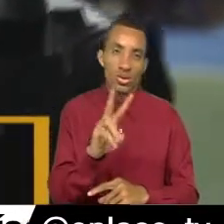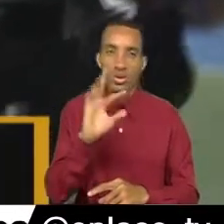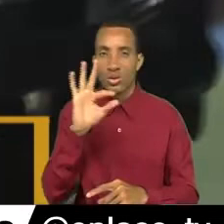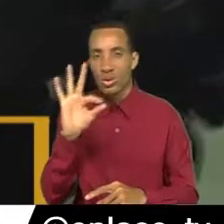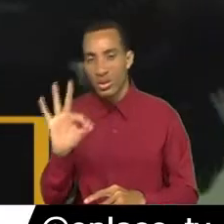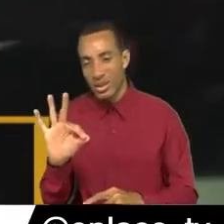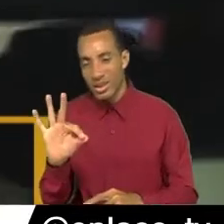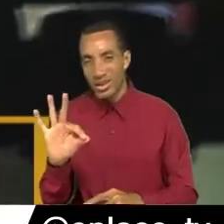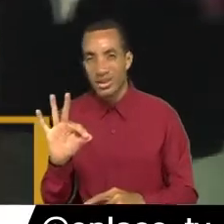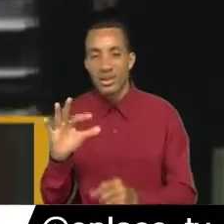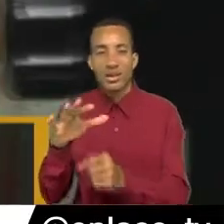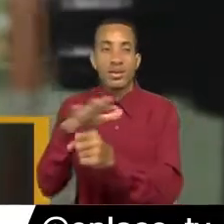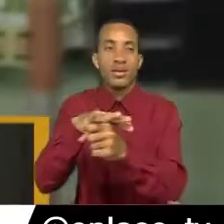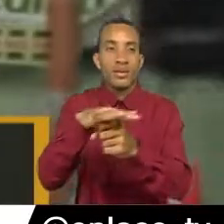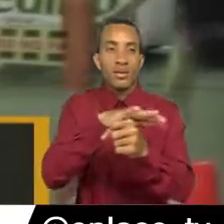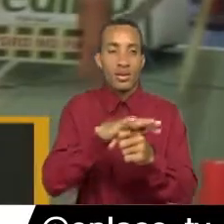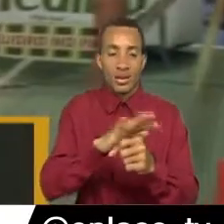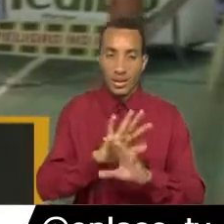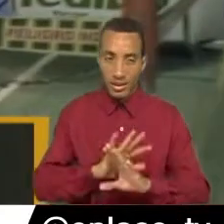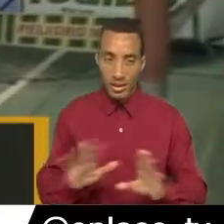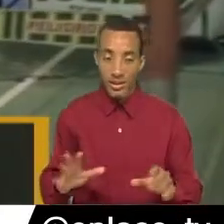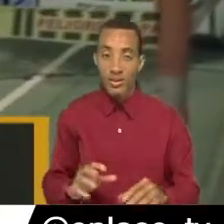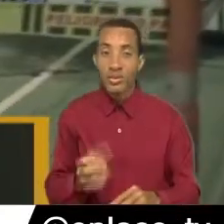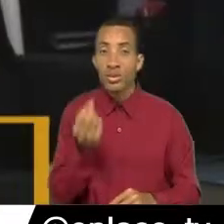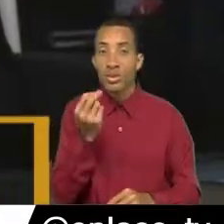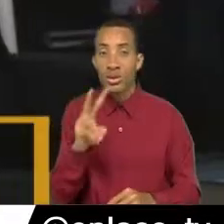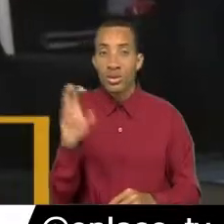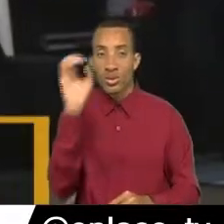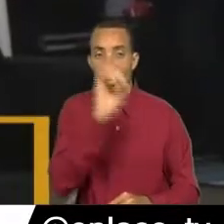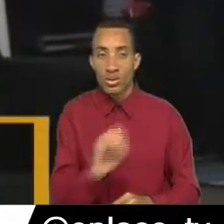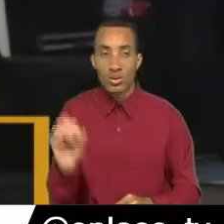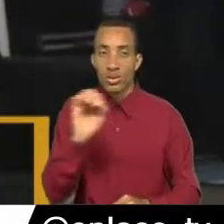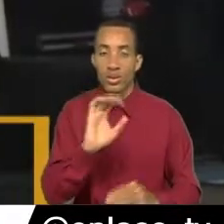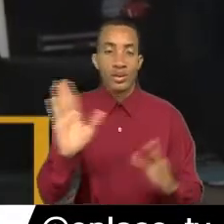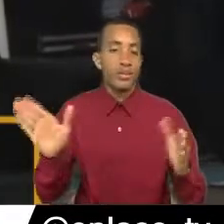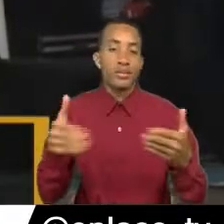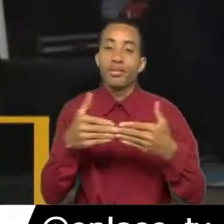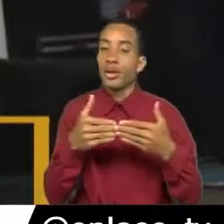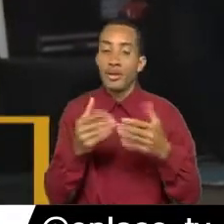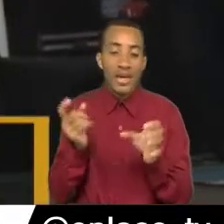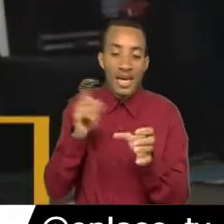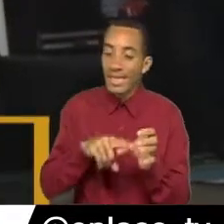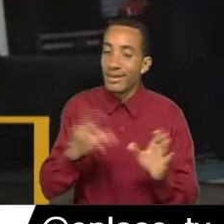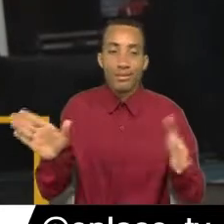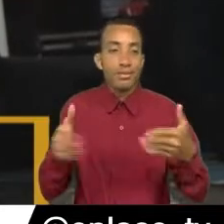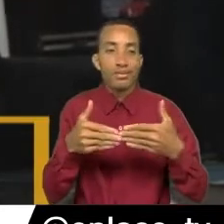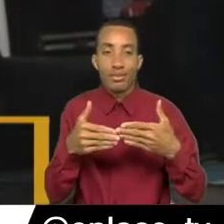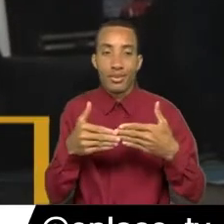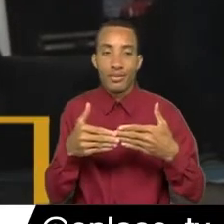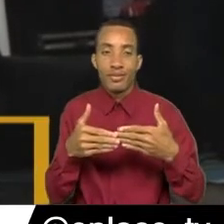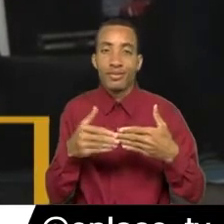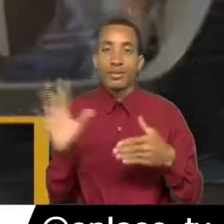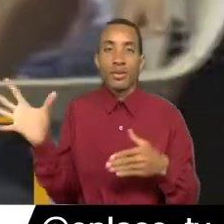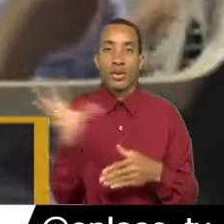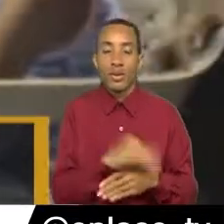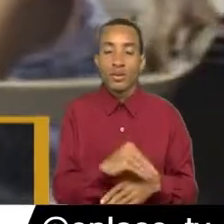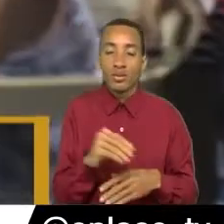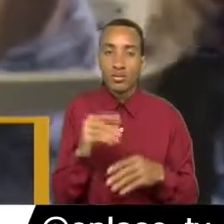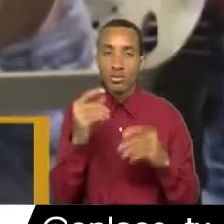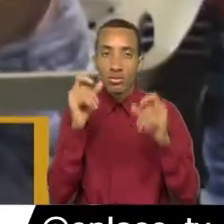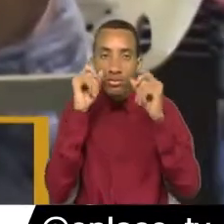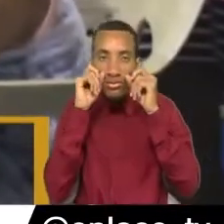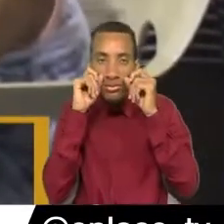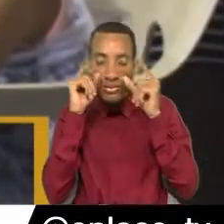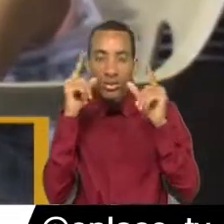para finalizar, ¿no? Ya que el 12 de octubre se cierran ya las inscripciones como tal. Yo creo que el televidente se va a sorprender como hasta